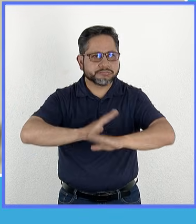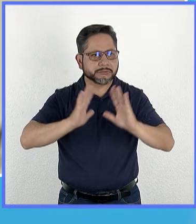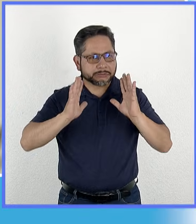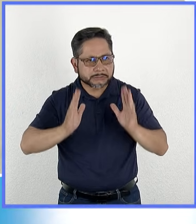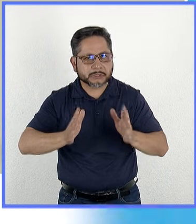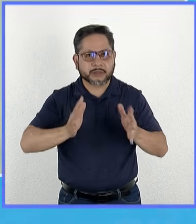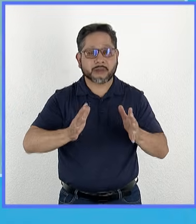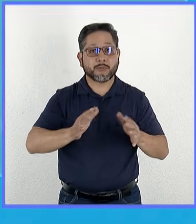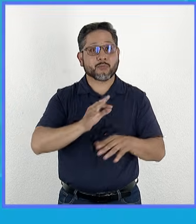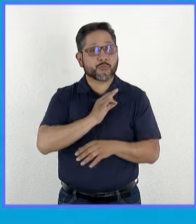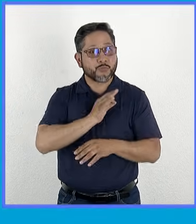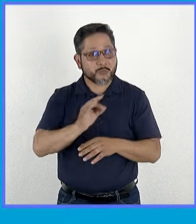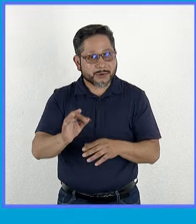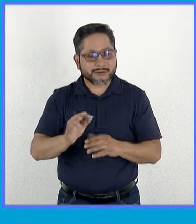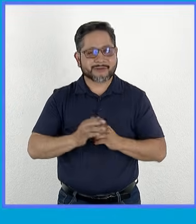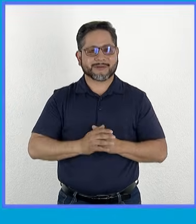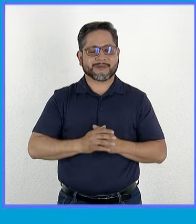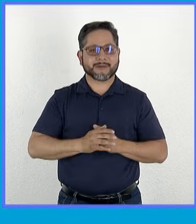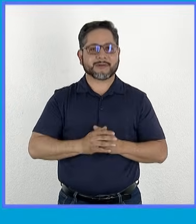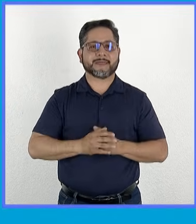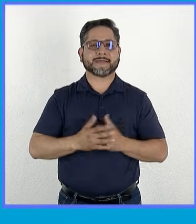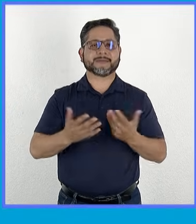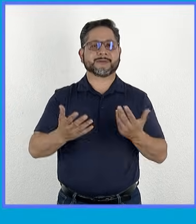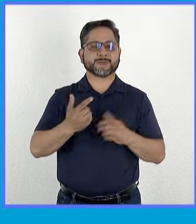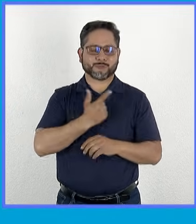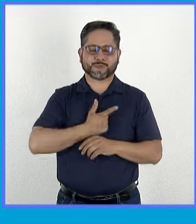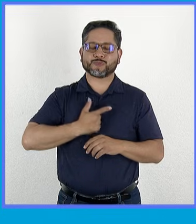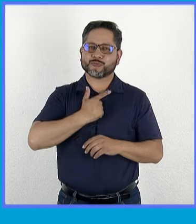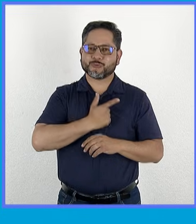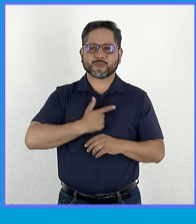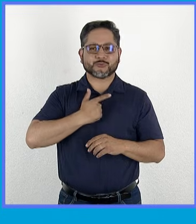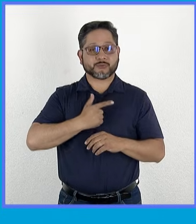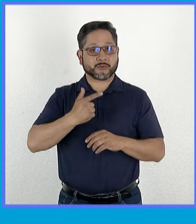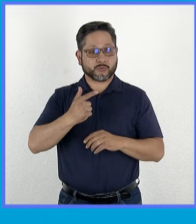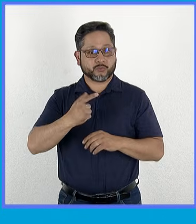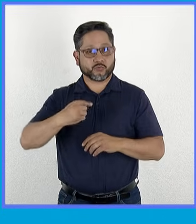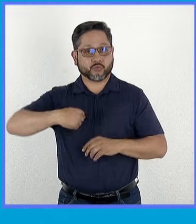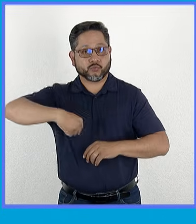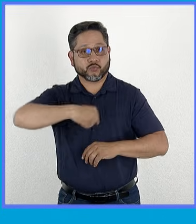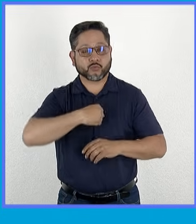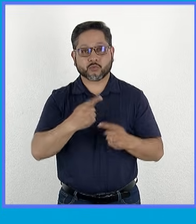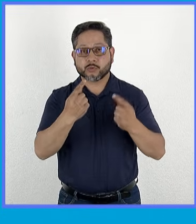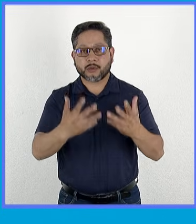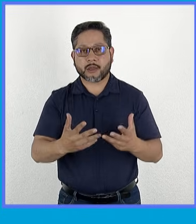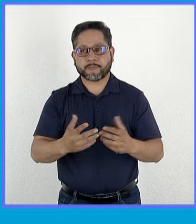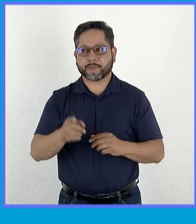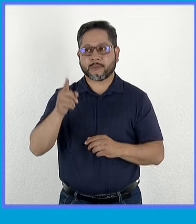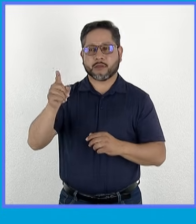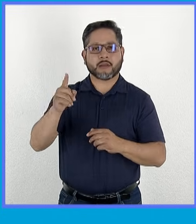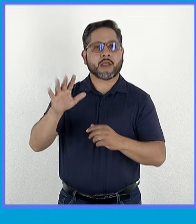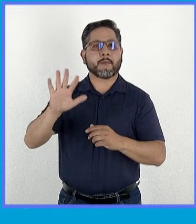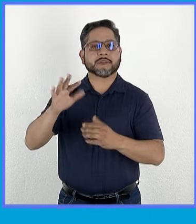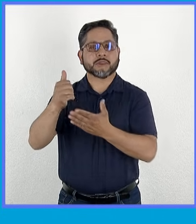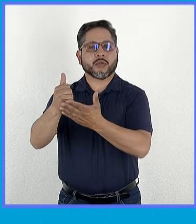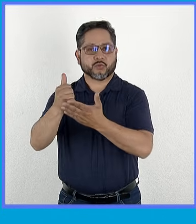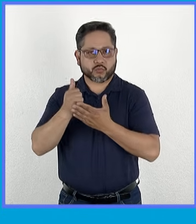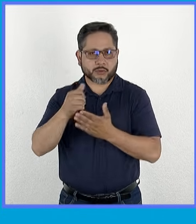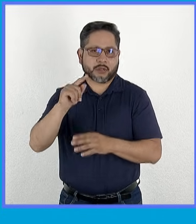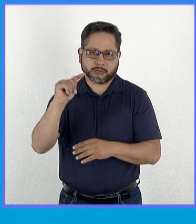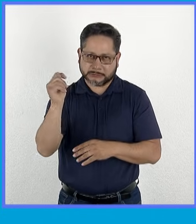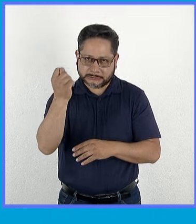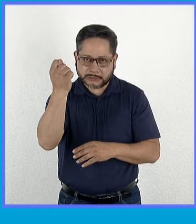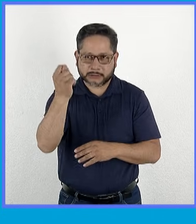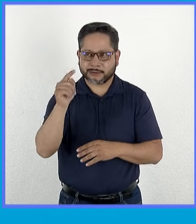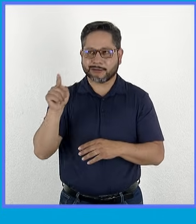ahora lo podemos lograr y por eso nos da mucho gusto que para poderlo llevar a cabo tengamos aliados en lo técnico, como lo que